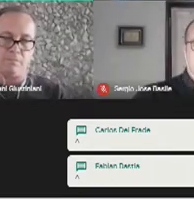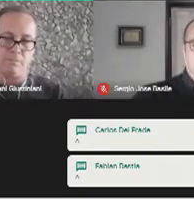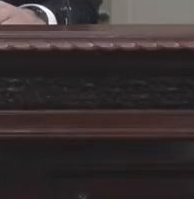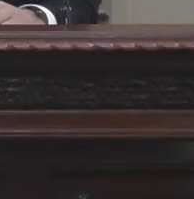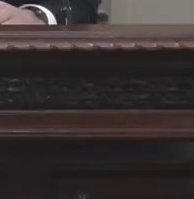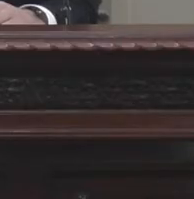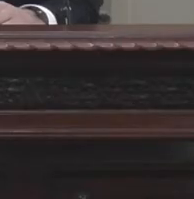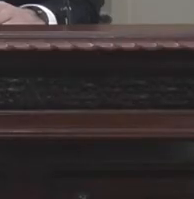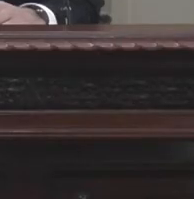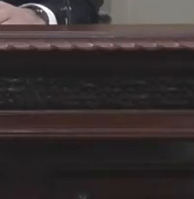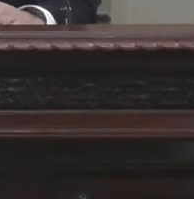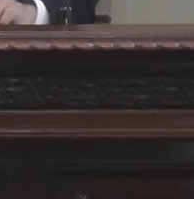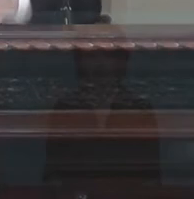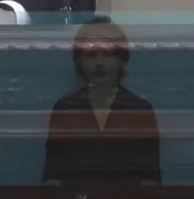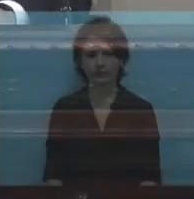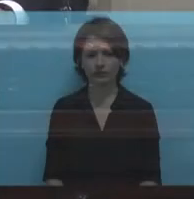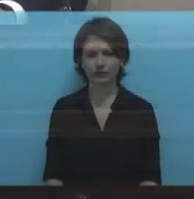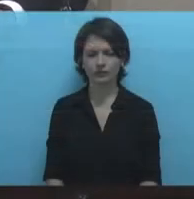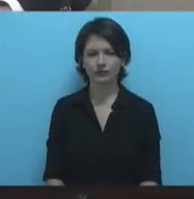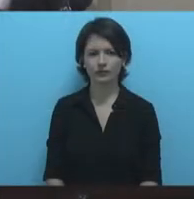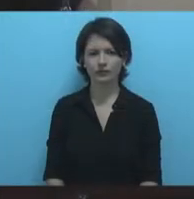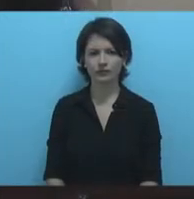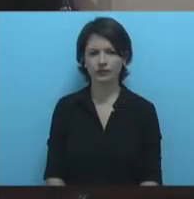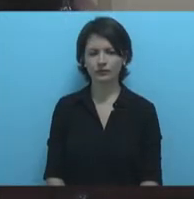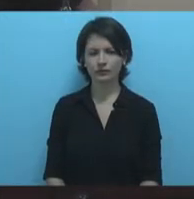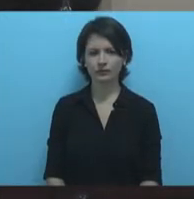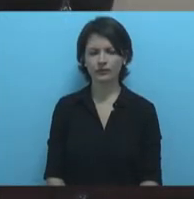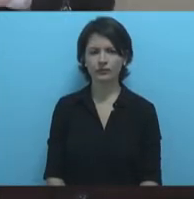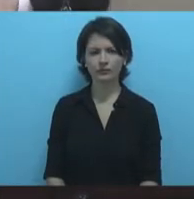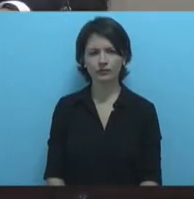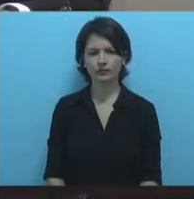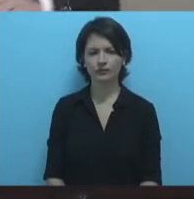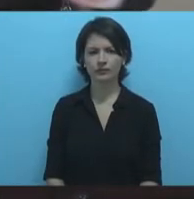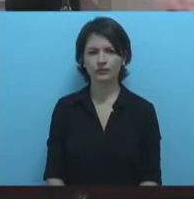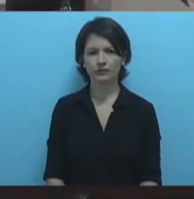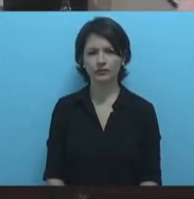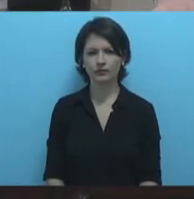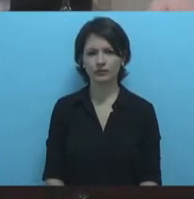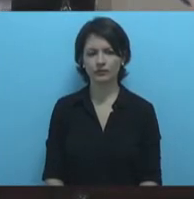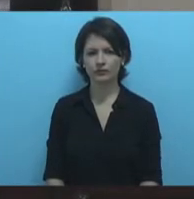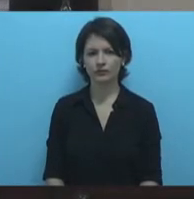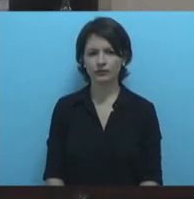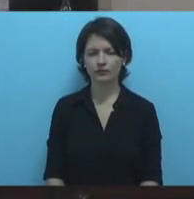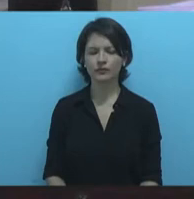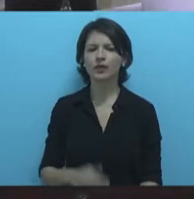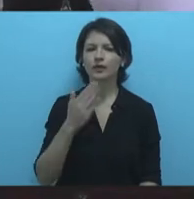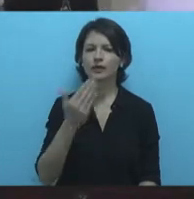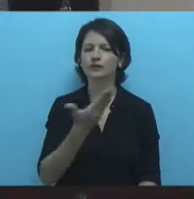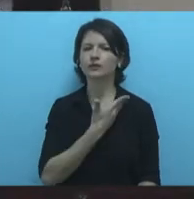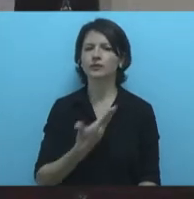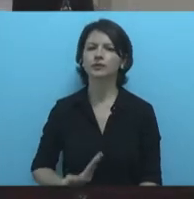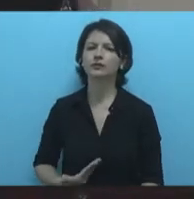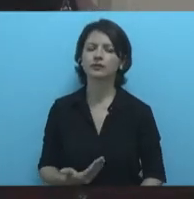orden del día número 8 diputadas es gerard cando tiene la palabra muchas gracias señor presidente